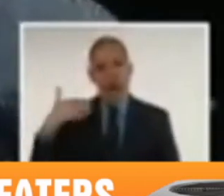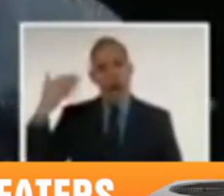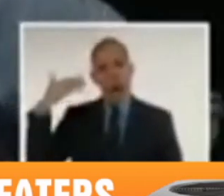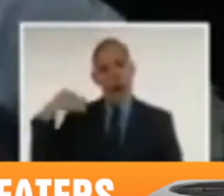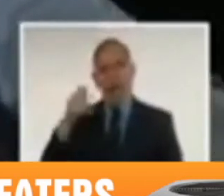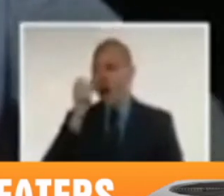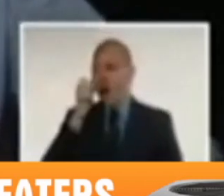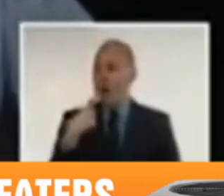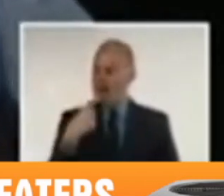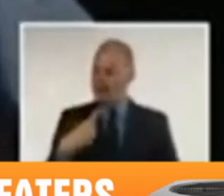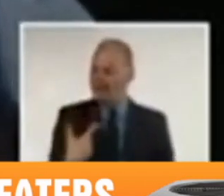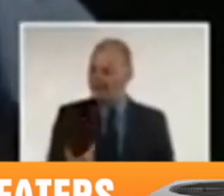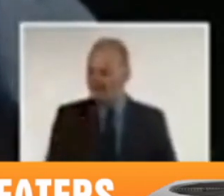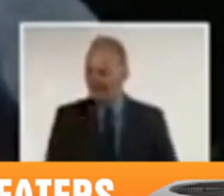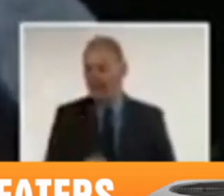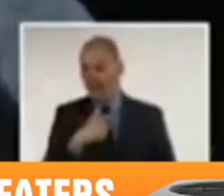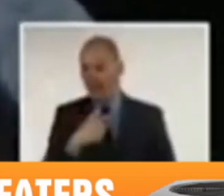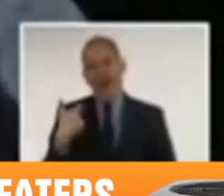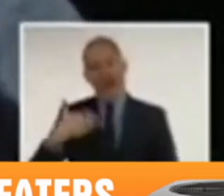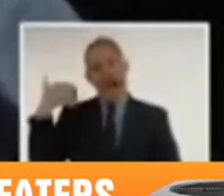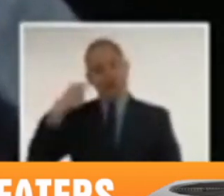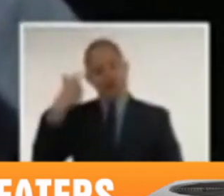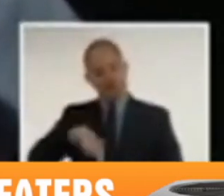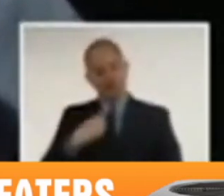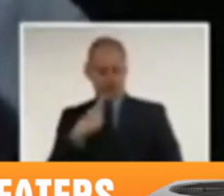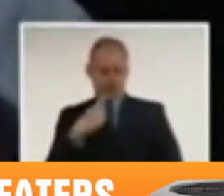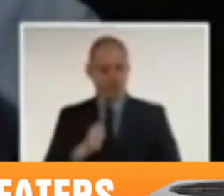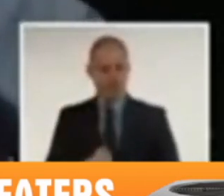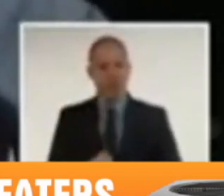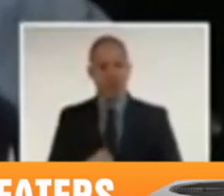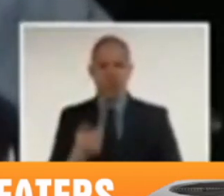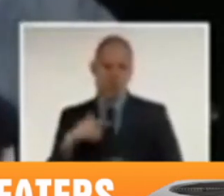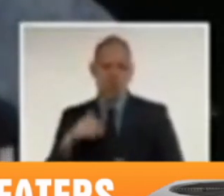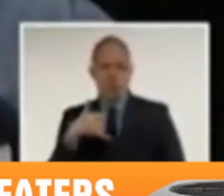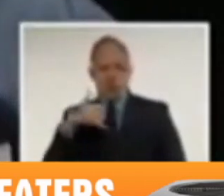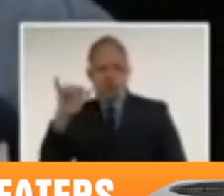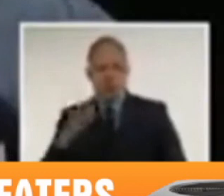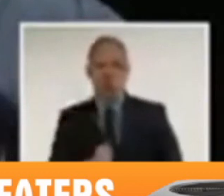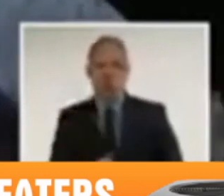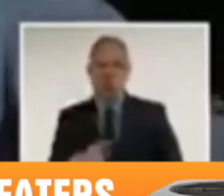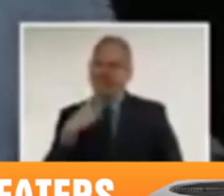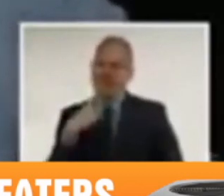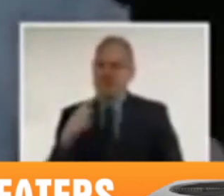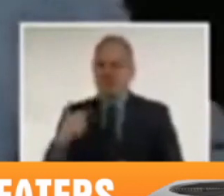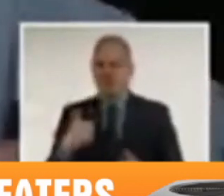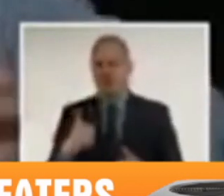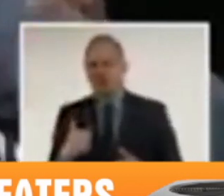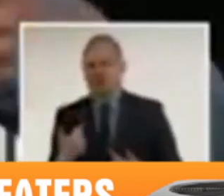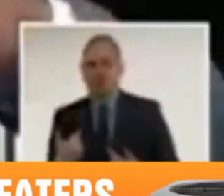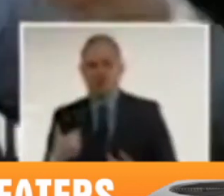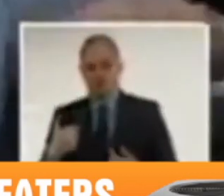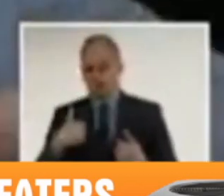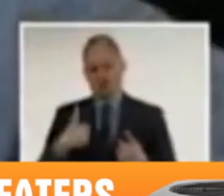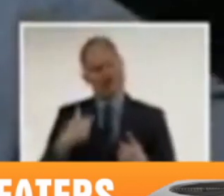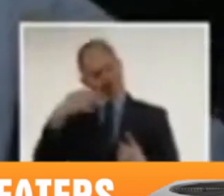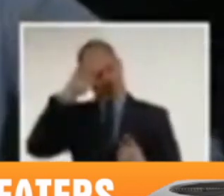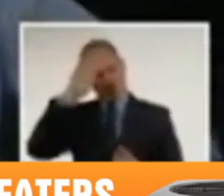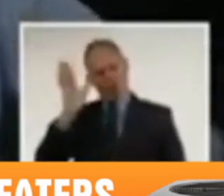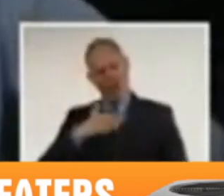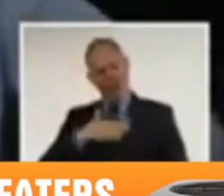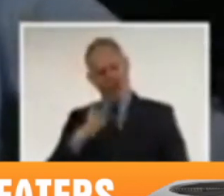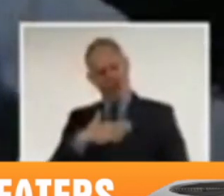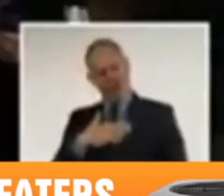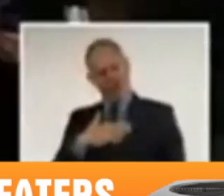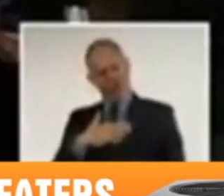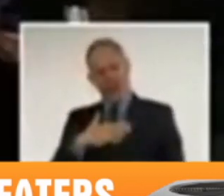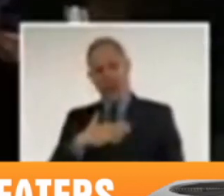ha perdido el orgullo por ser cubano yo todos los días tengo acceso a los estados de WhatsApp de muchos de mis estudiantes que tienen mis contactos y yo los de ellos